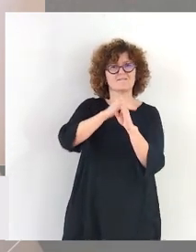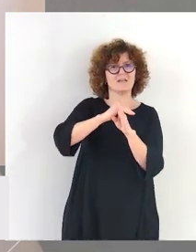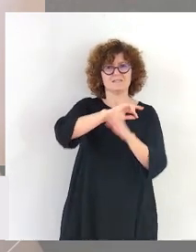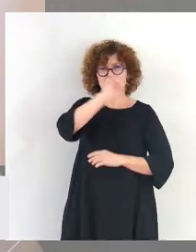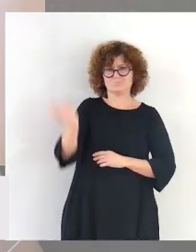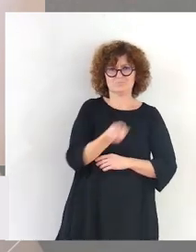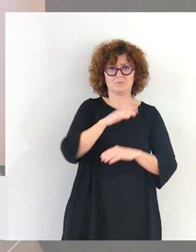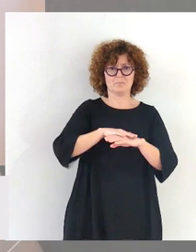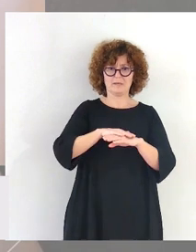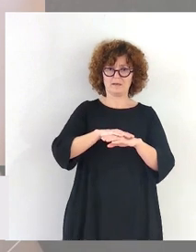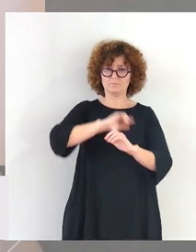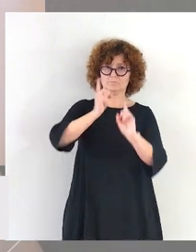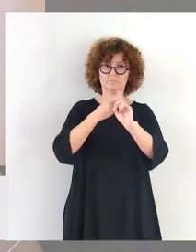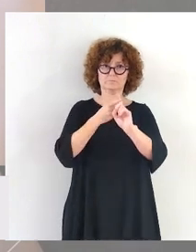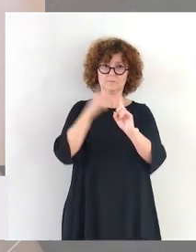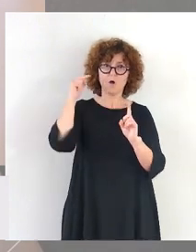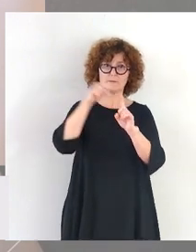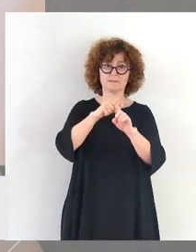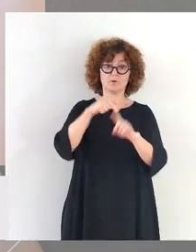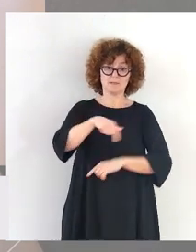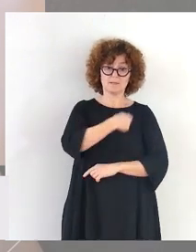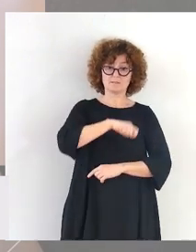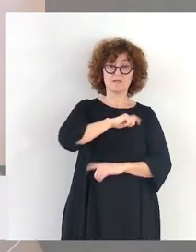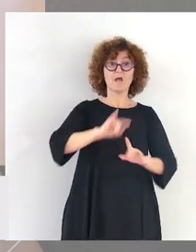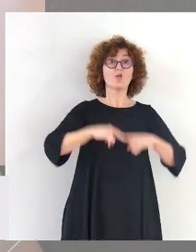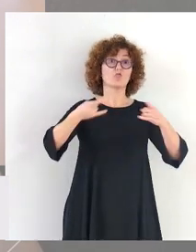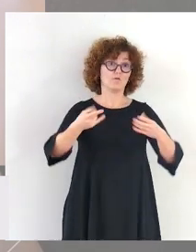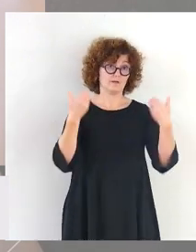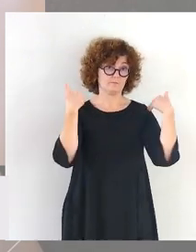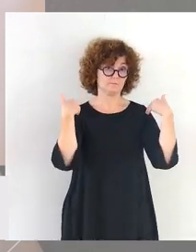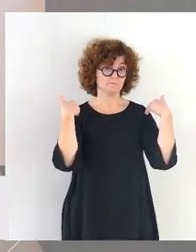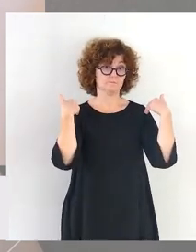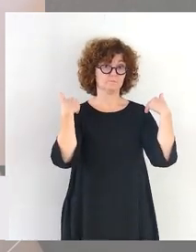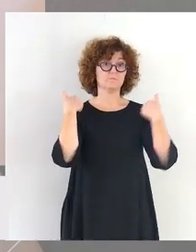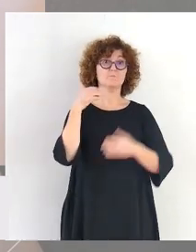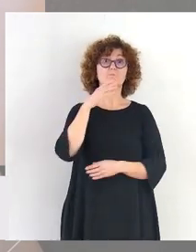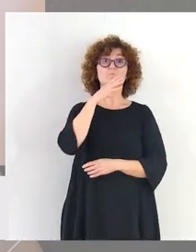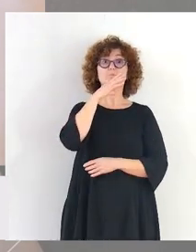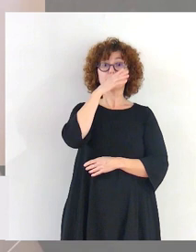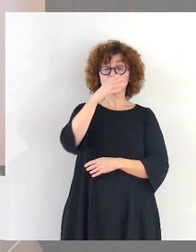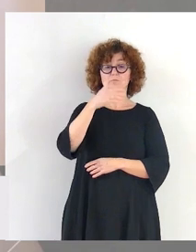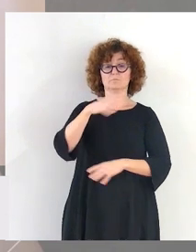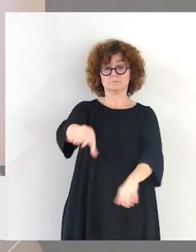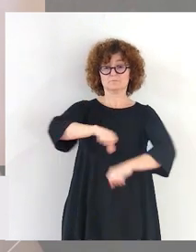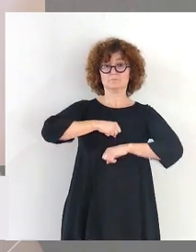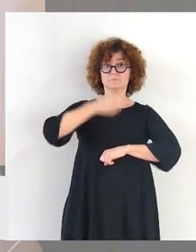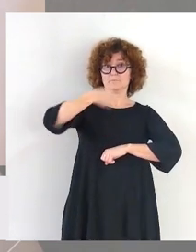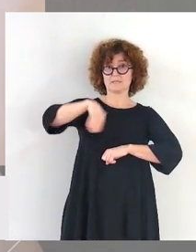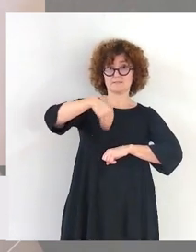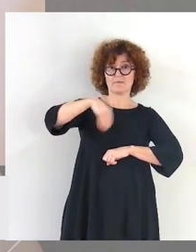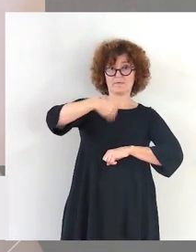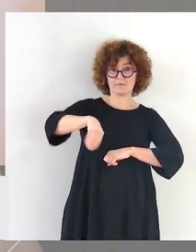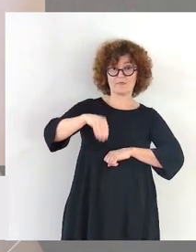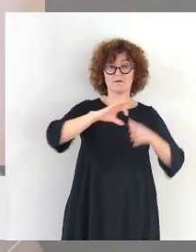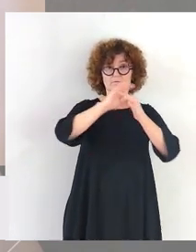sea nos corresponde a nuestro país doble de doble responsabilidad en tanto en cuanto ostentamos la presidencia de turno